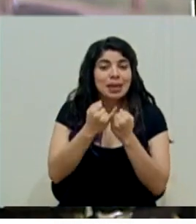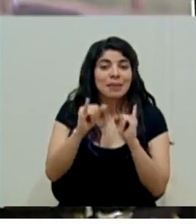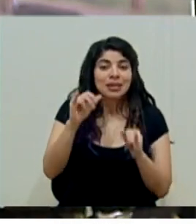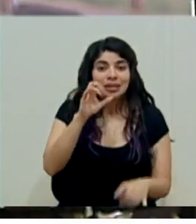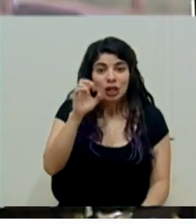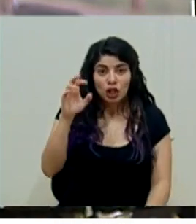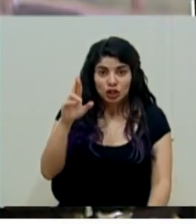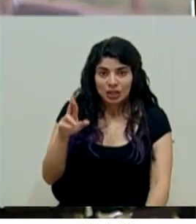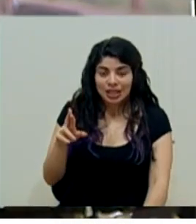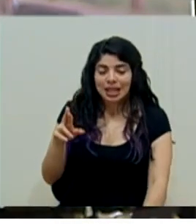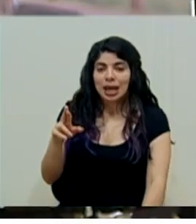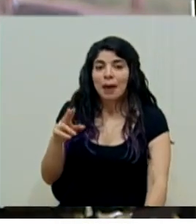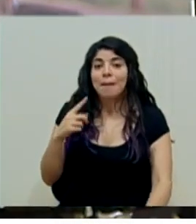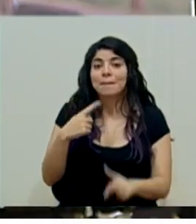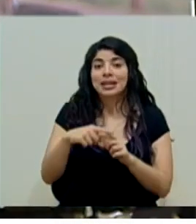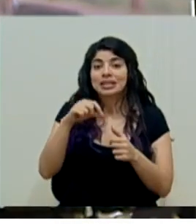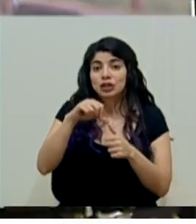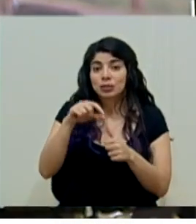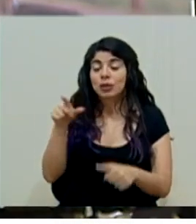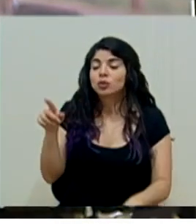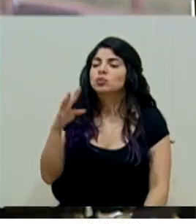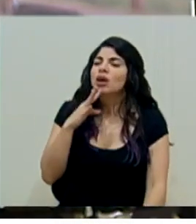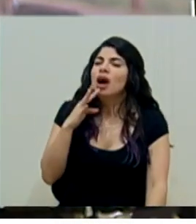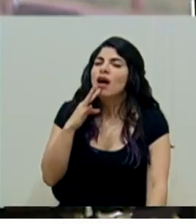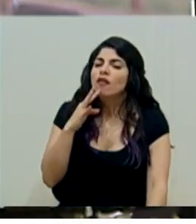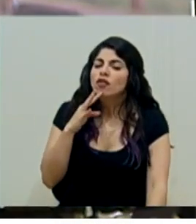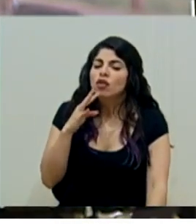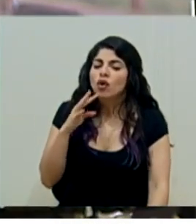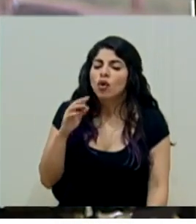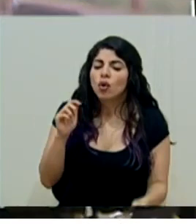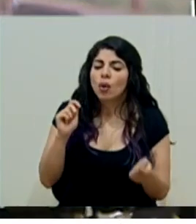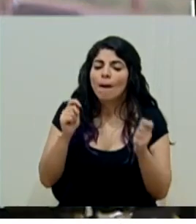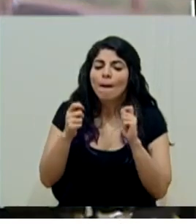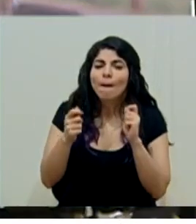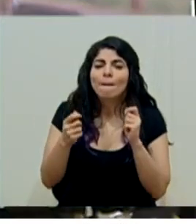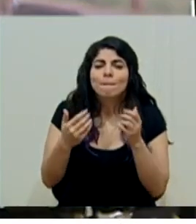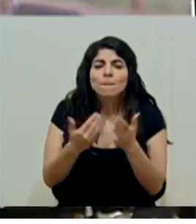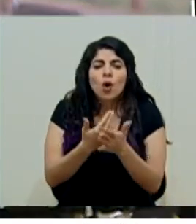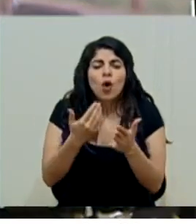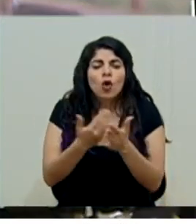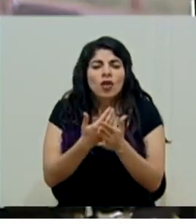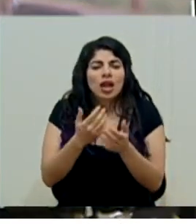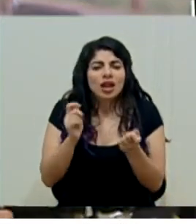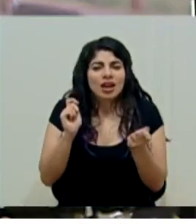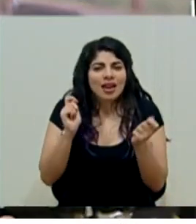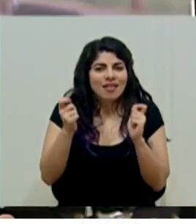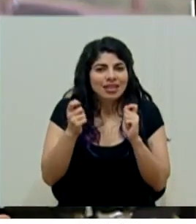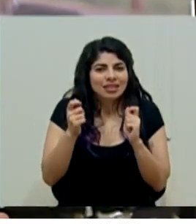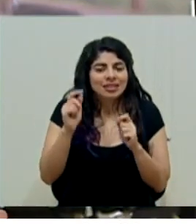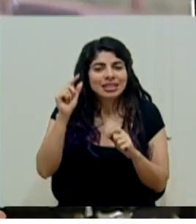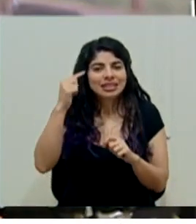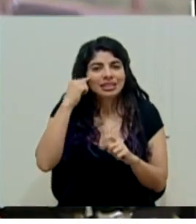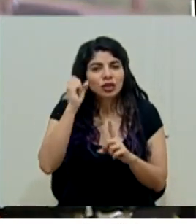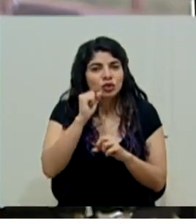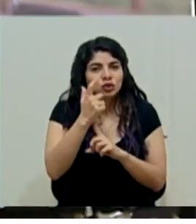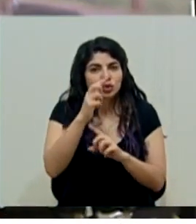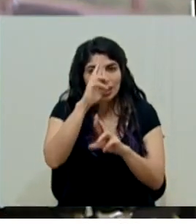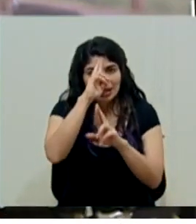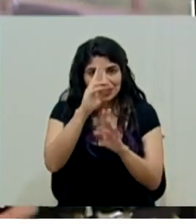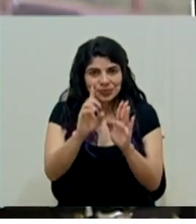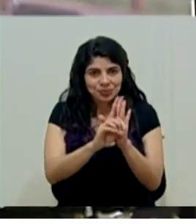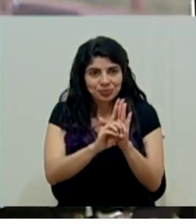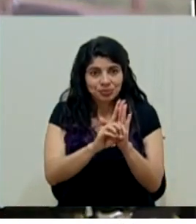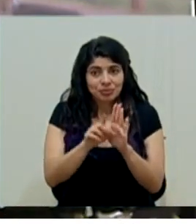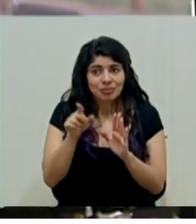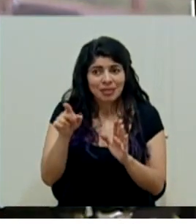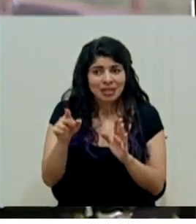de Costa Rica y de Centroamérica, usted habló de modernizar, remozar, reformar el Estado Social de Derecho. Yo creo